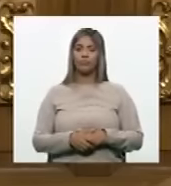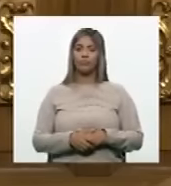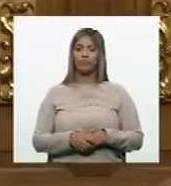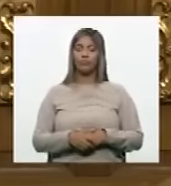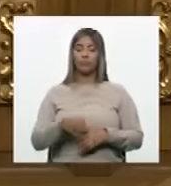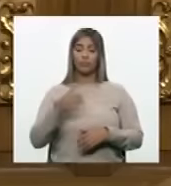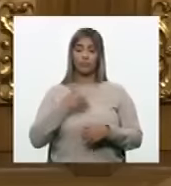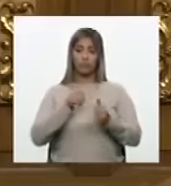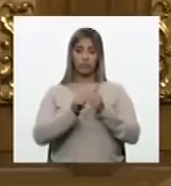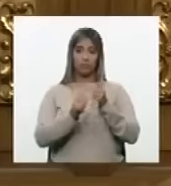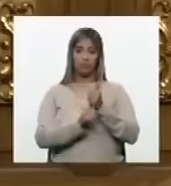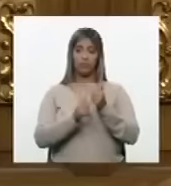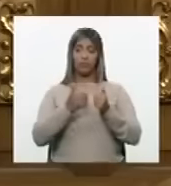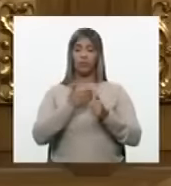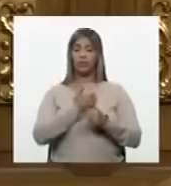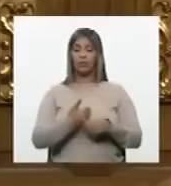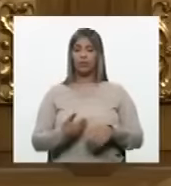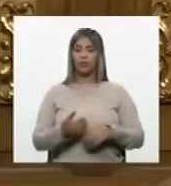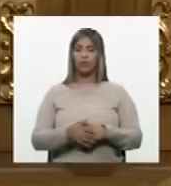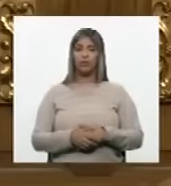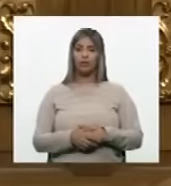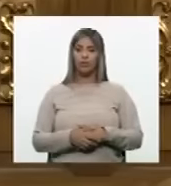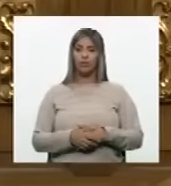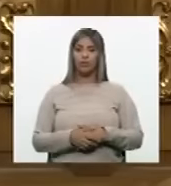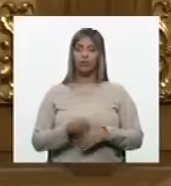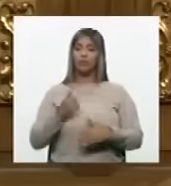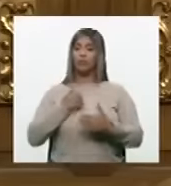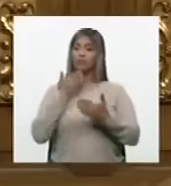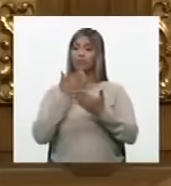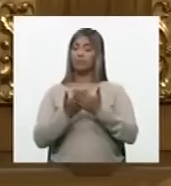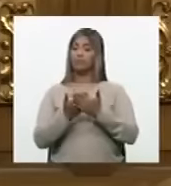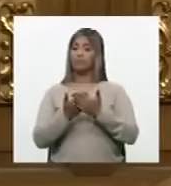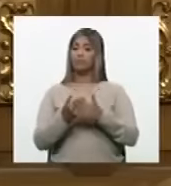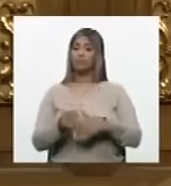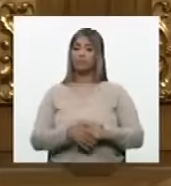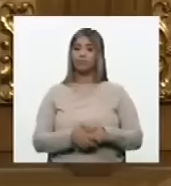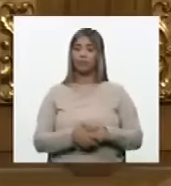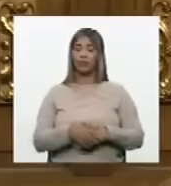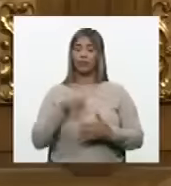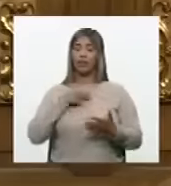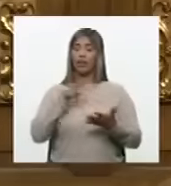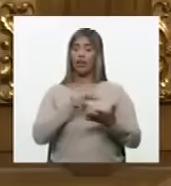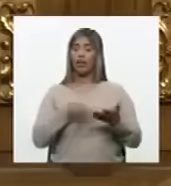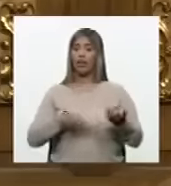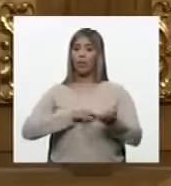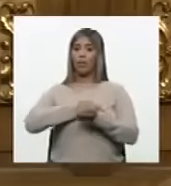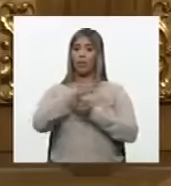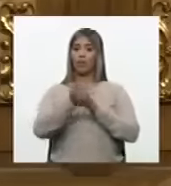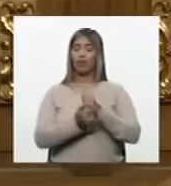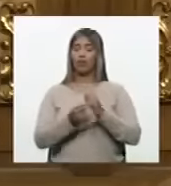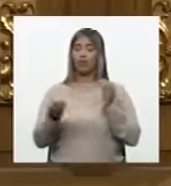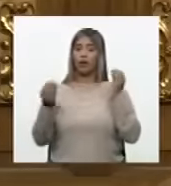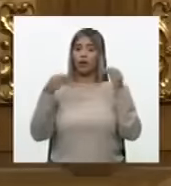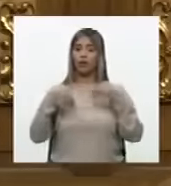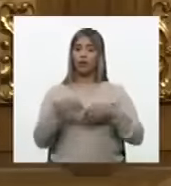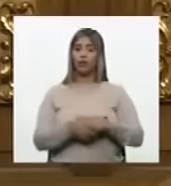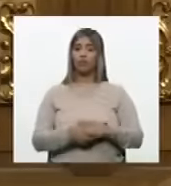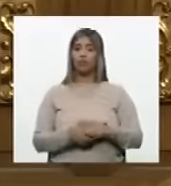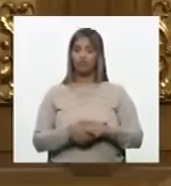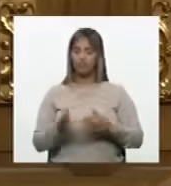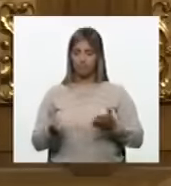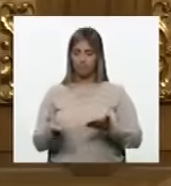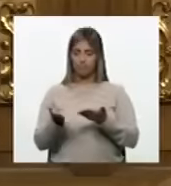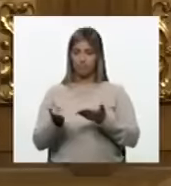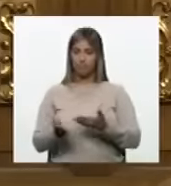Ciudadano vicepresidente, con su venia, solicito permiso para leer el proyecto de acuerdo. Adelante,